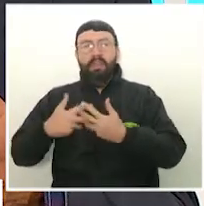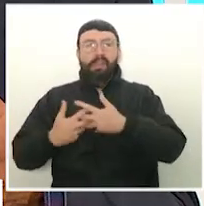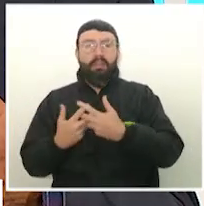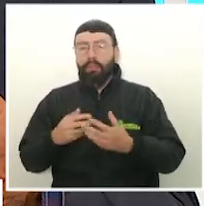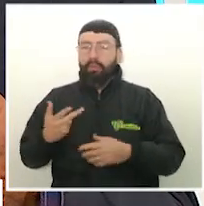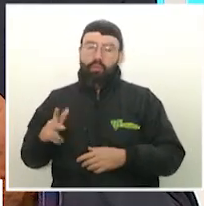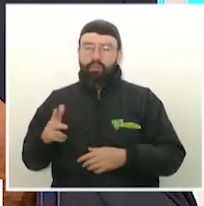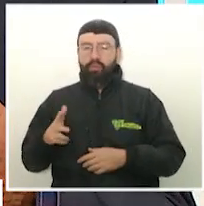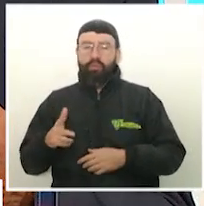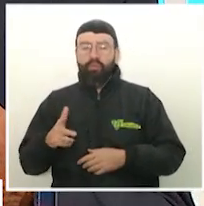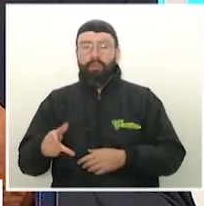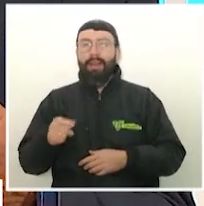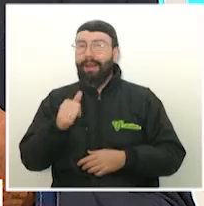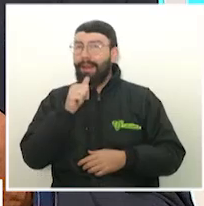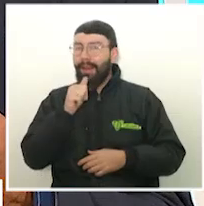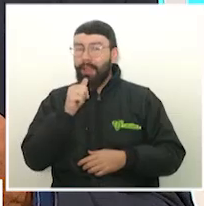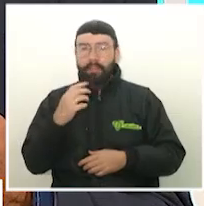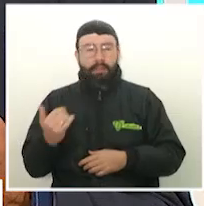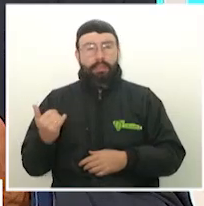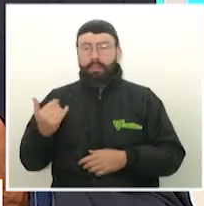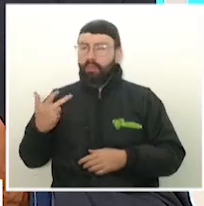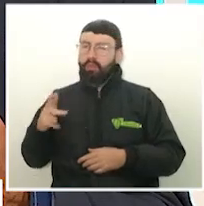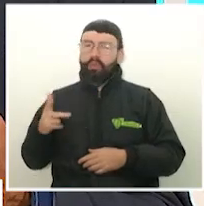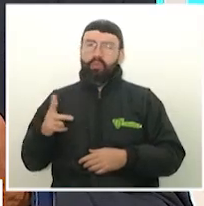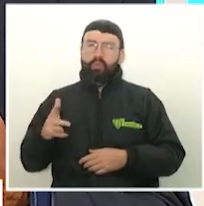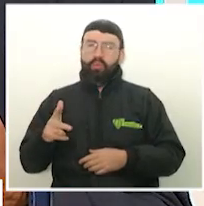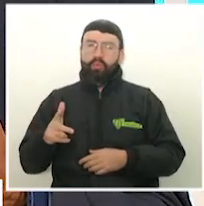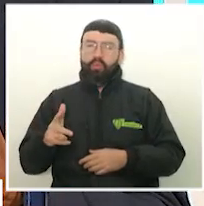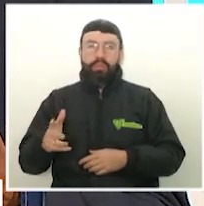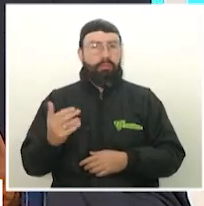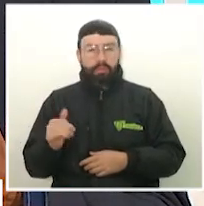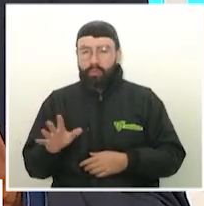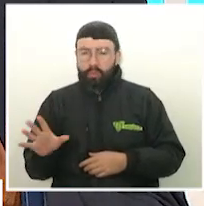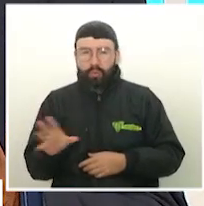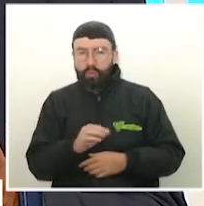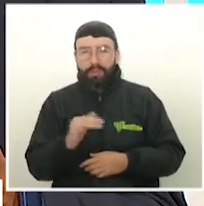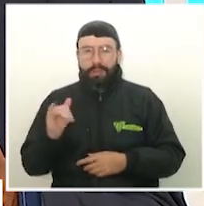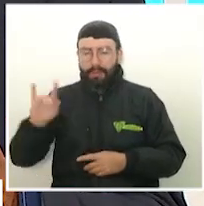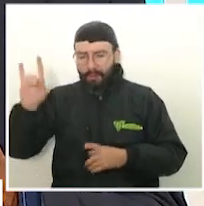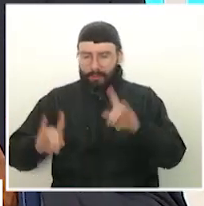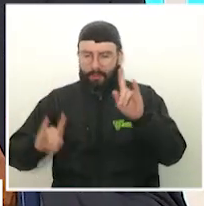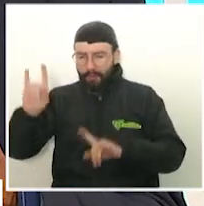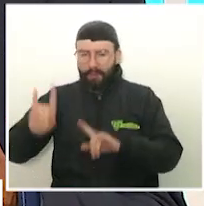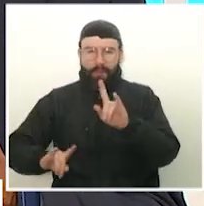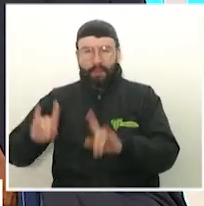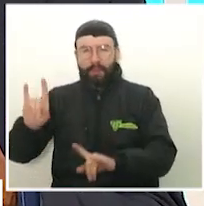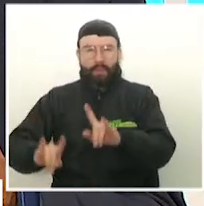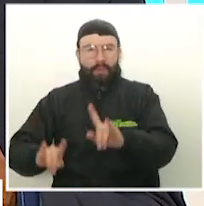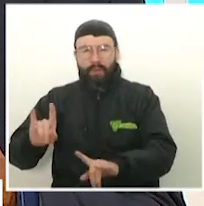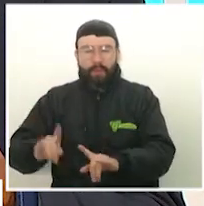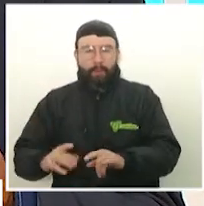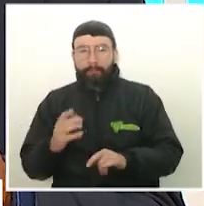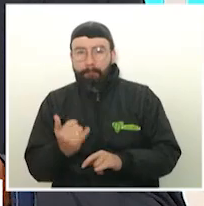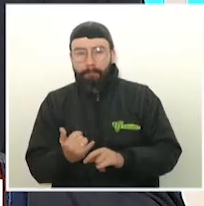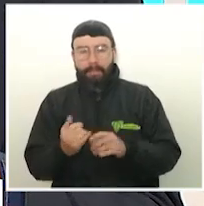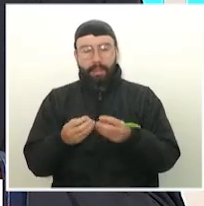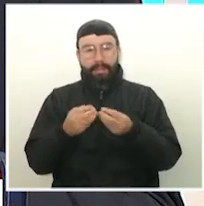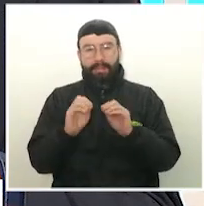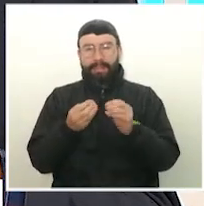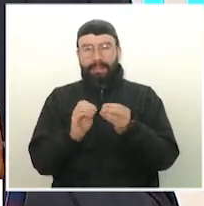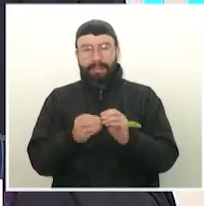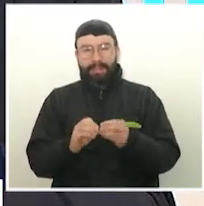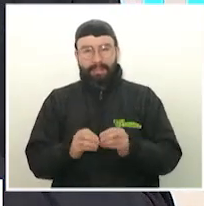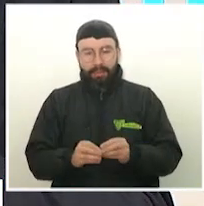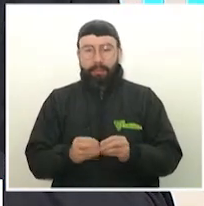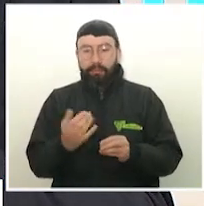agua, todas las radiaciones ultravioletas desprenden del plástico